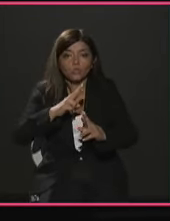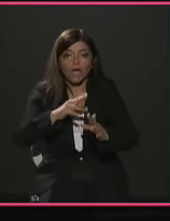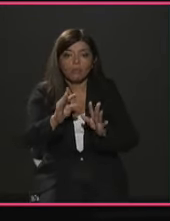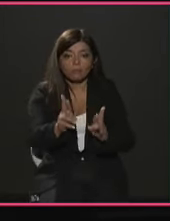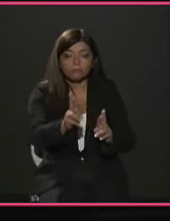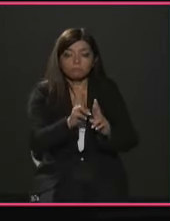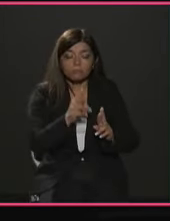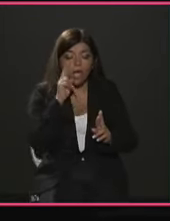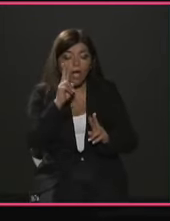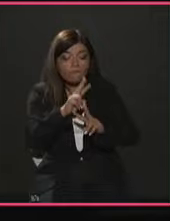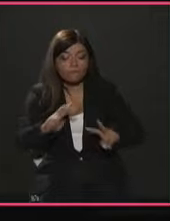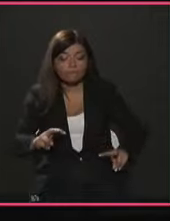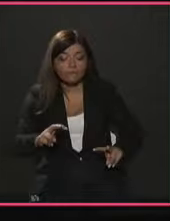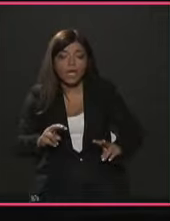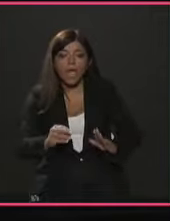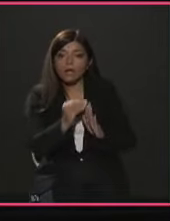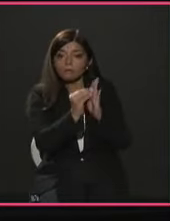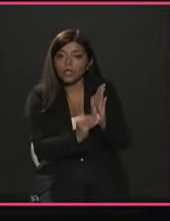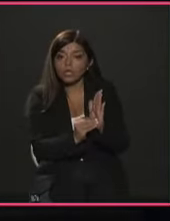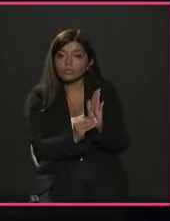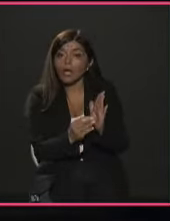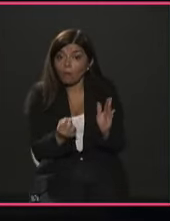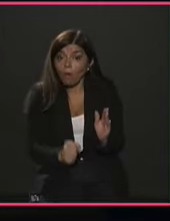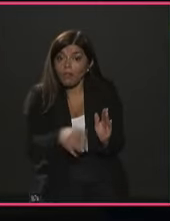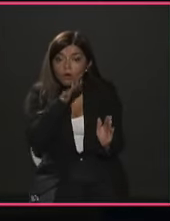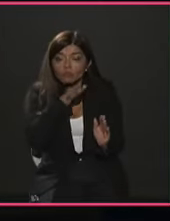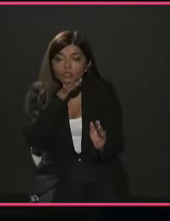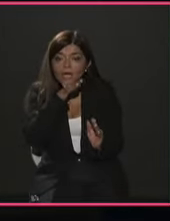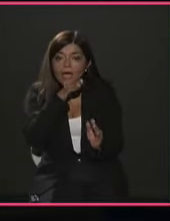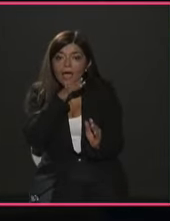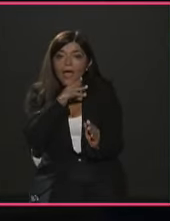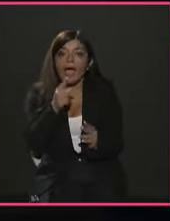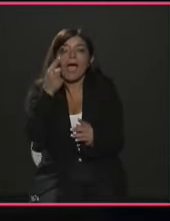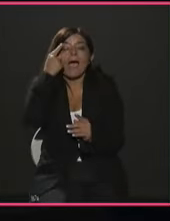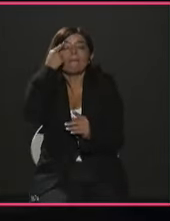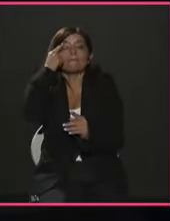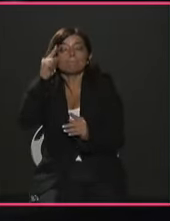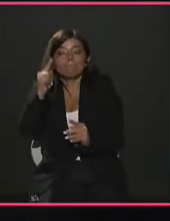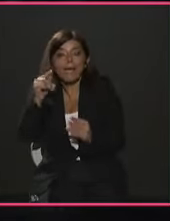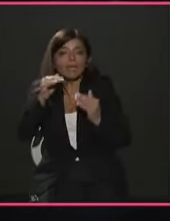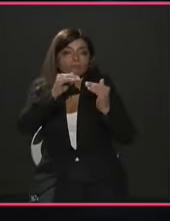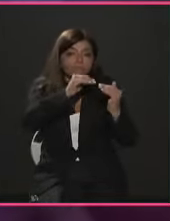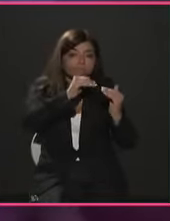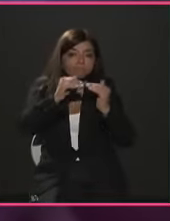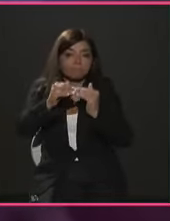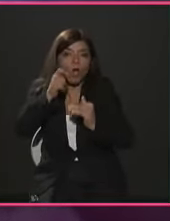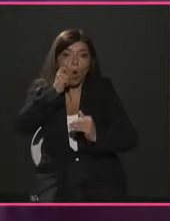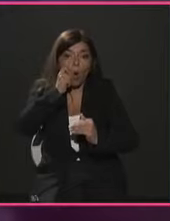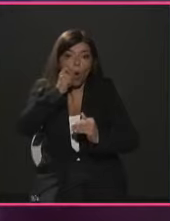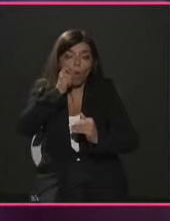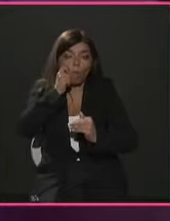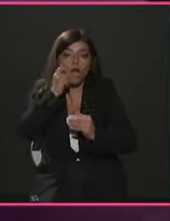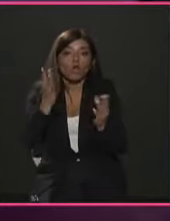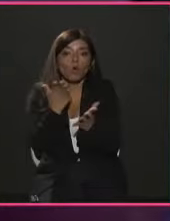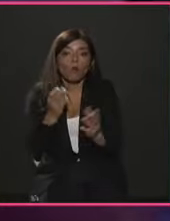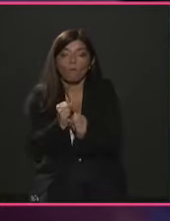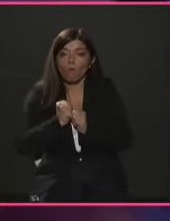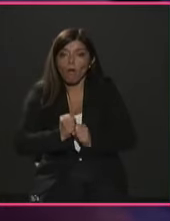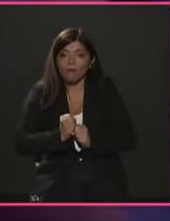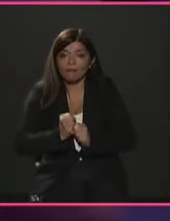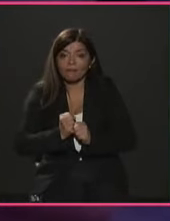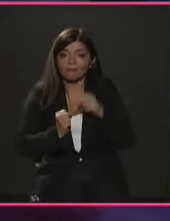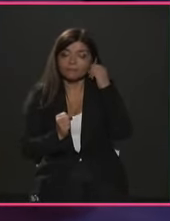ver contenido que sea útil pero siendo una interfaz humana Y cómo puede